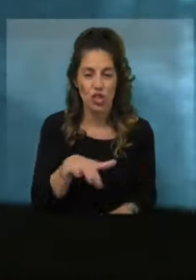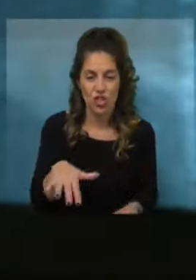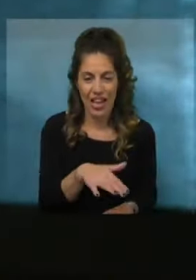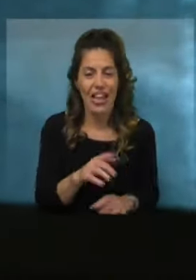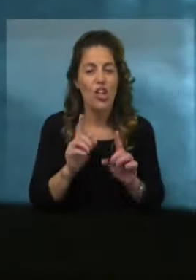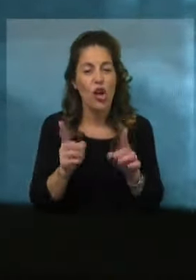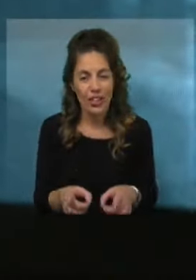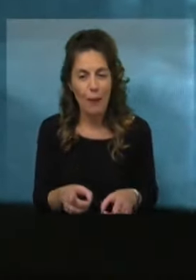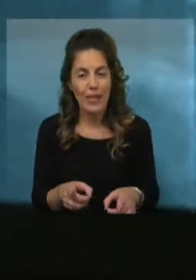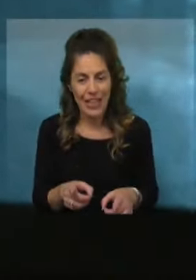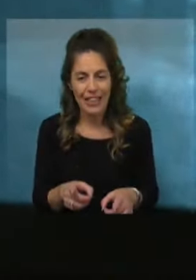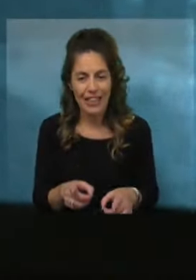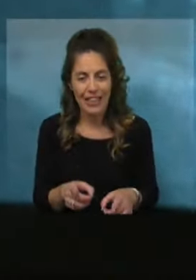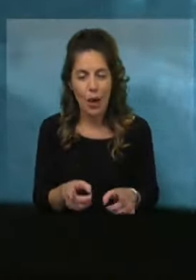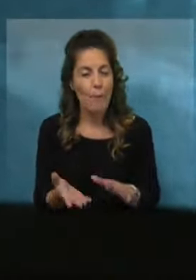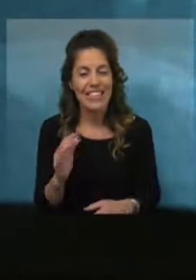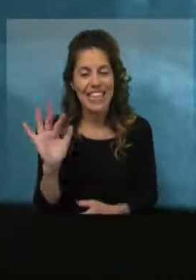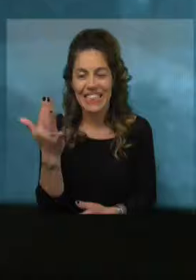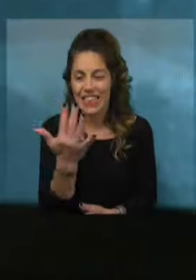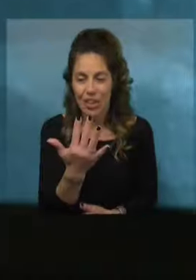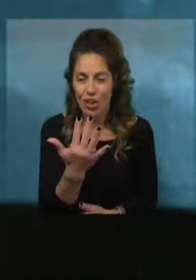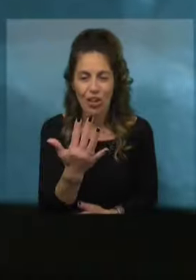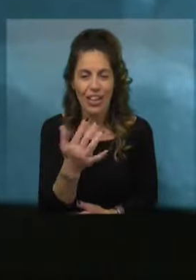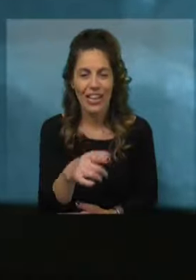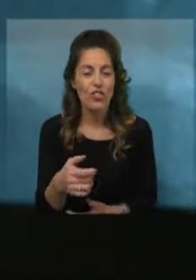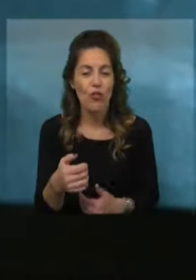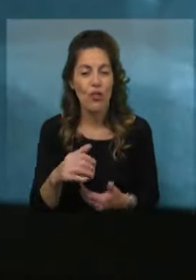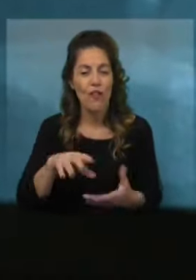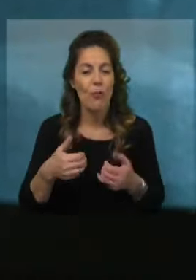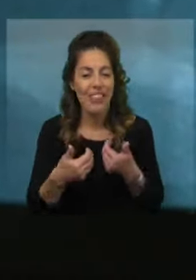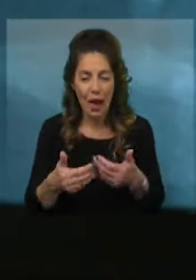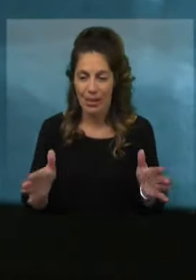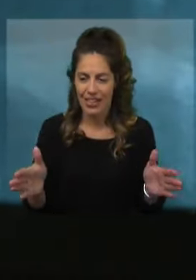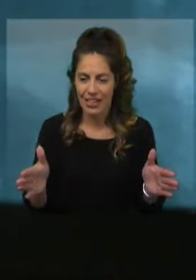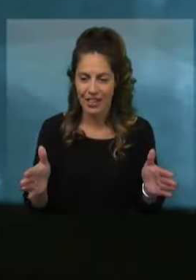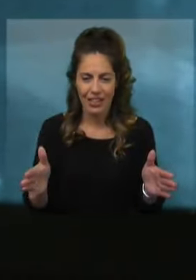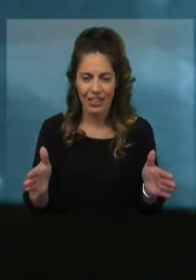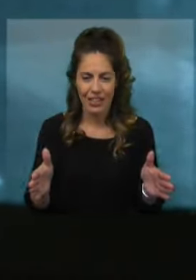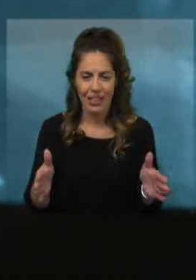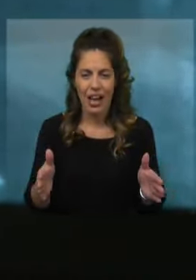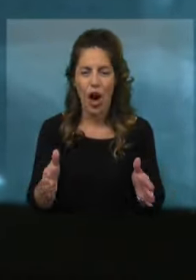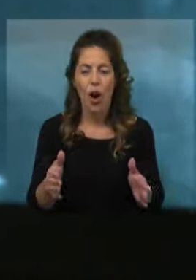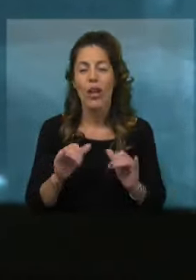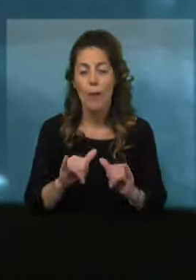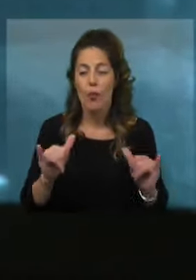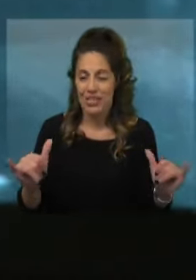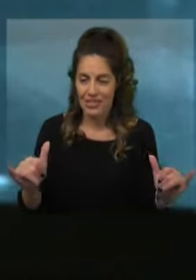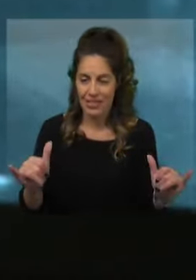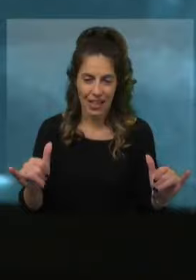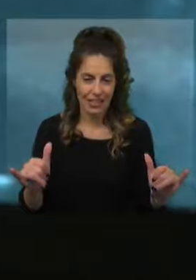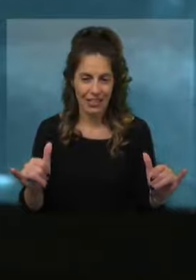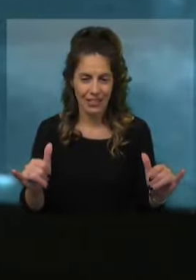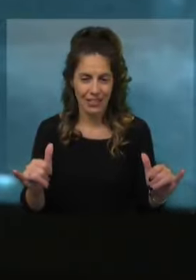también fue como sobre todo en el interior una puerta que abrió a a una publicidad que